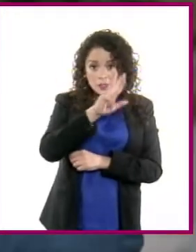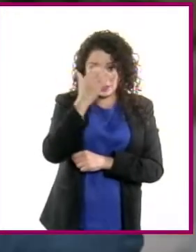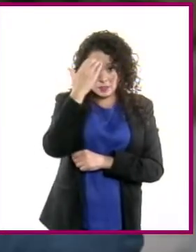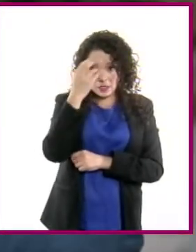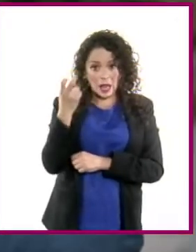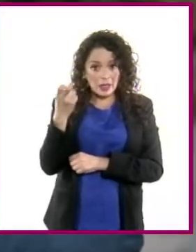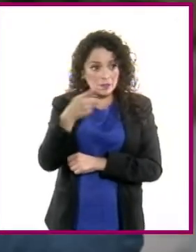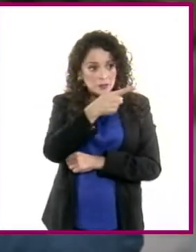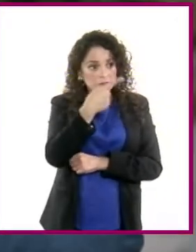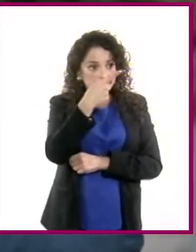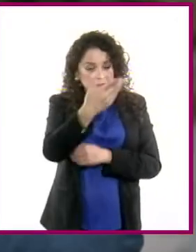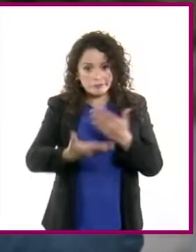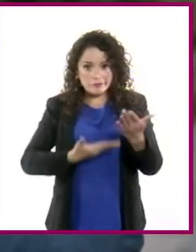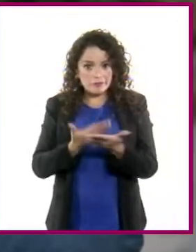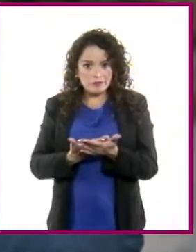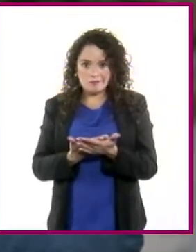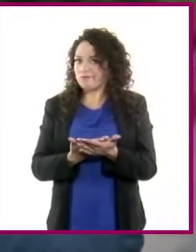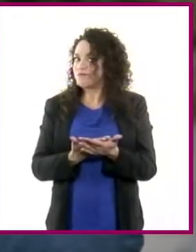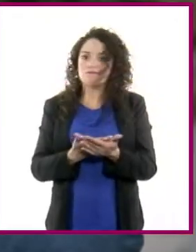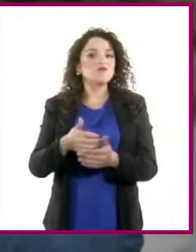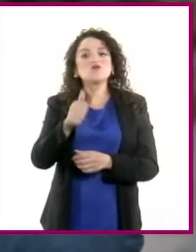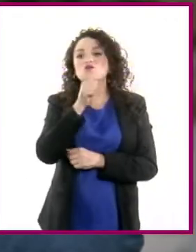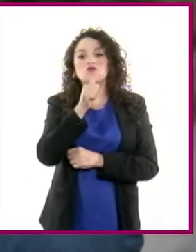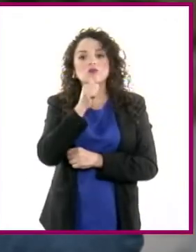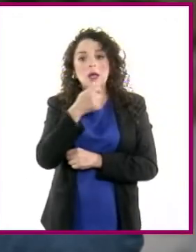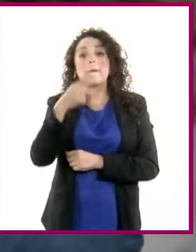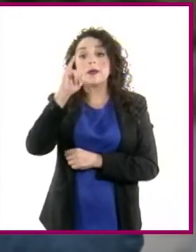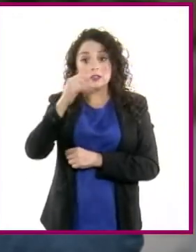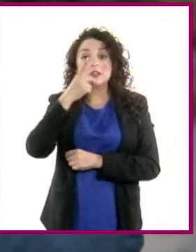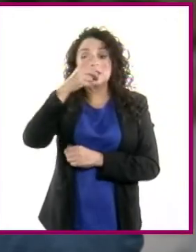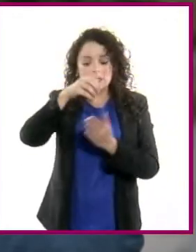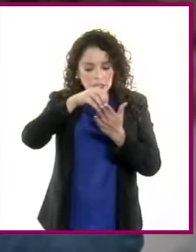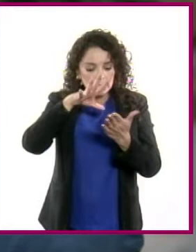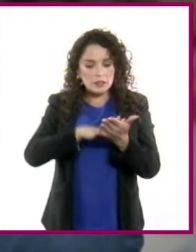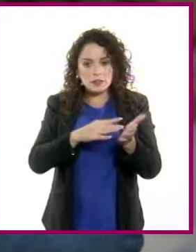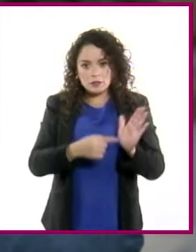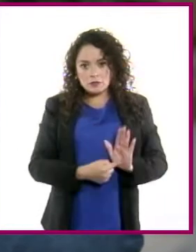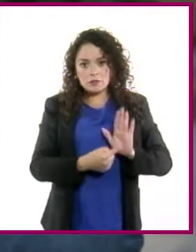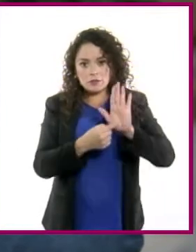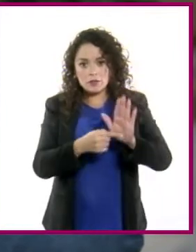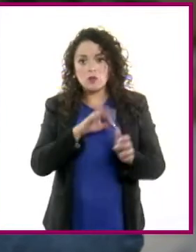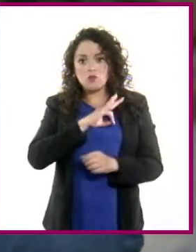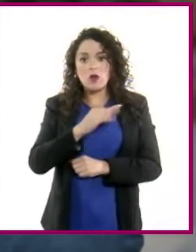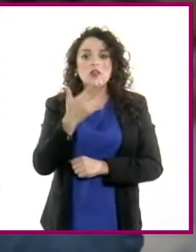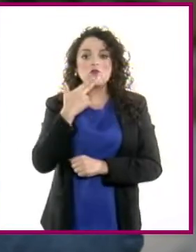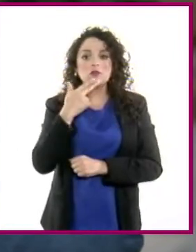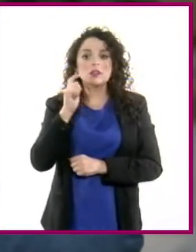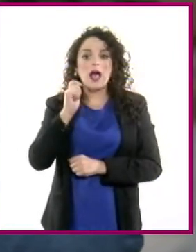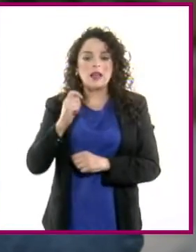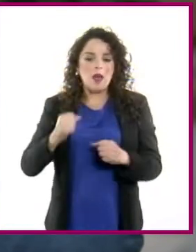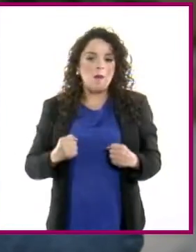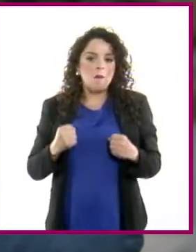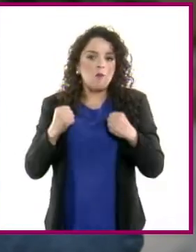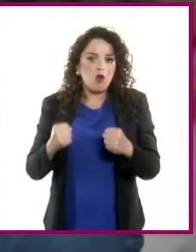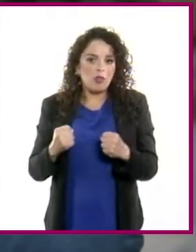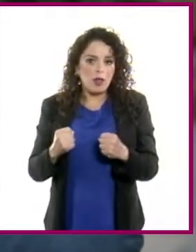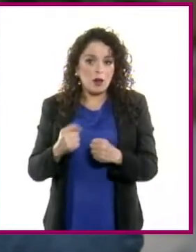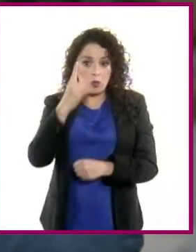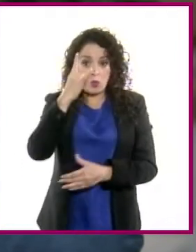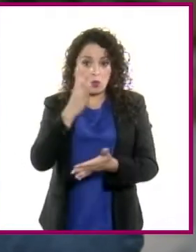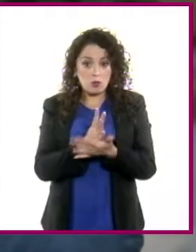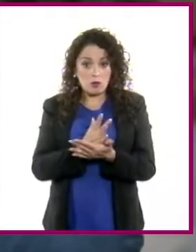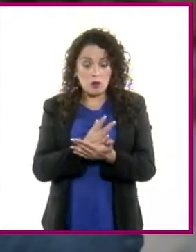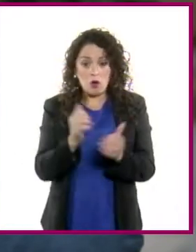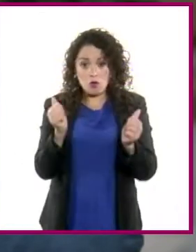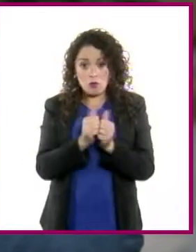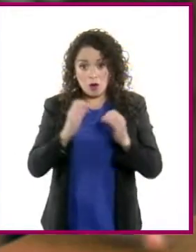propuso. Ajá, aunque este informe sí dice que la violencia puede ser un uso del poder, no nada más de la fuerza física.